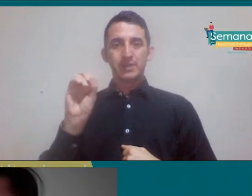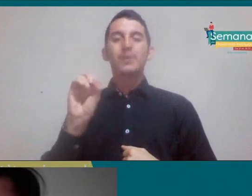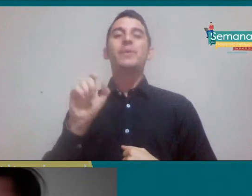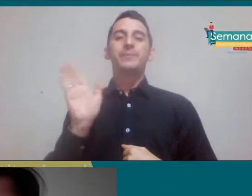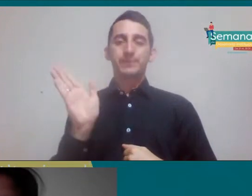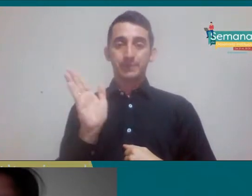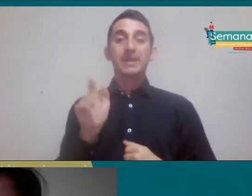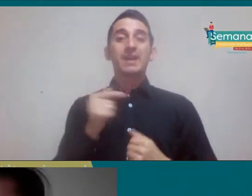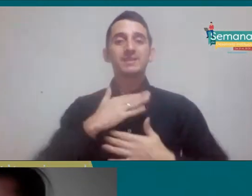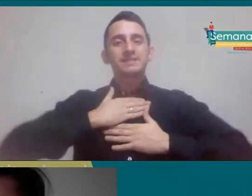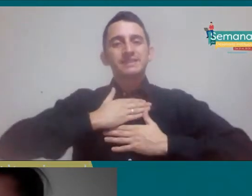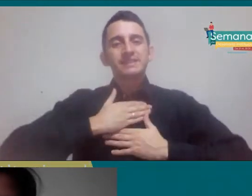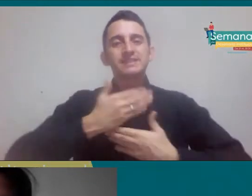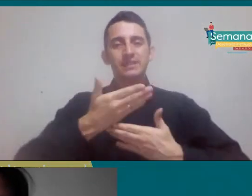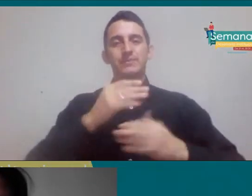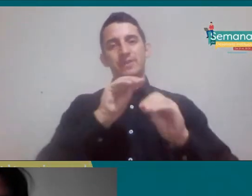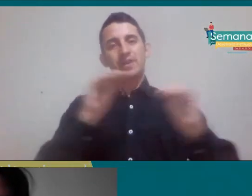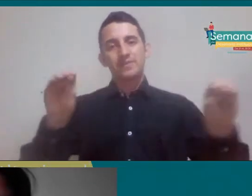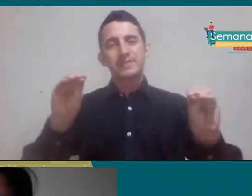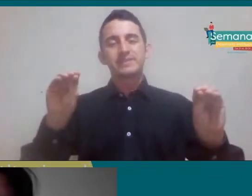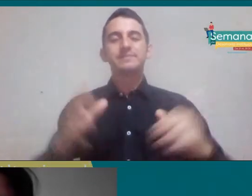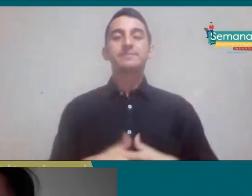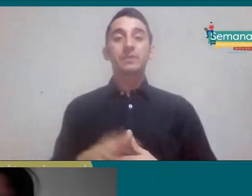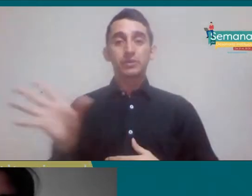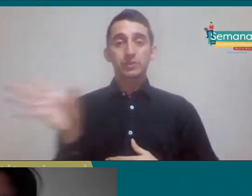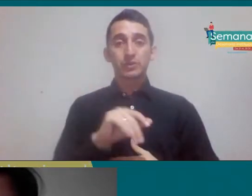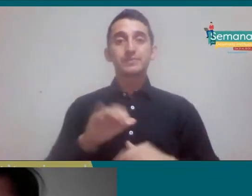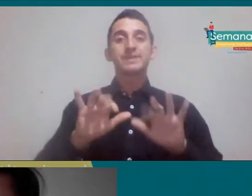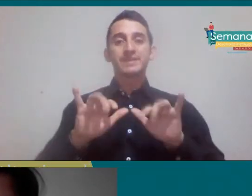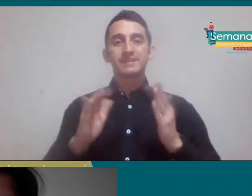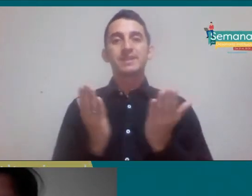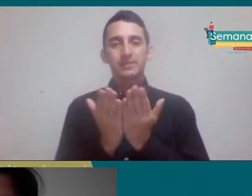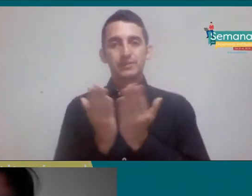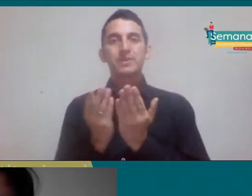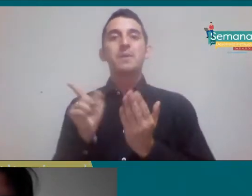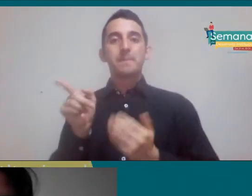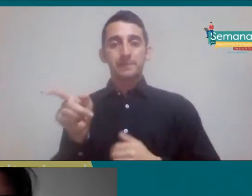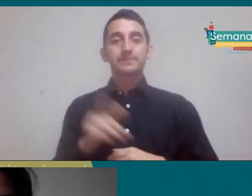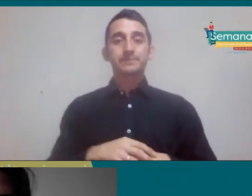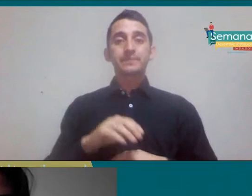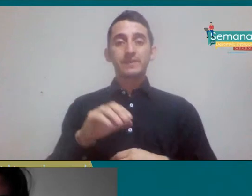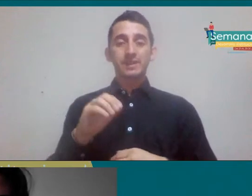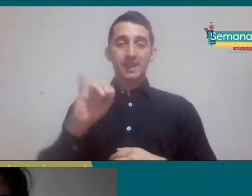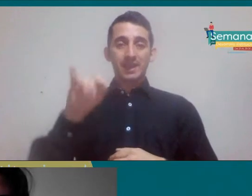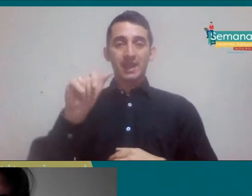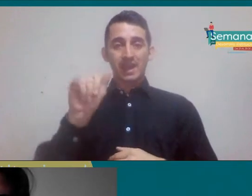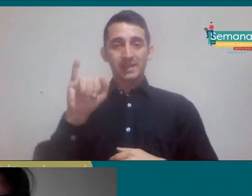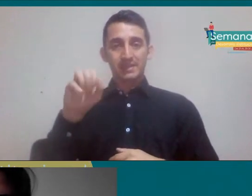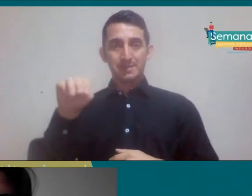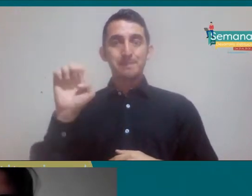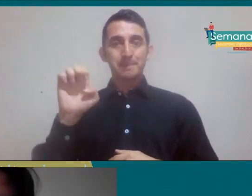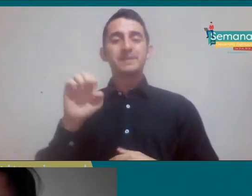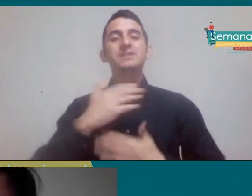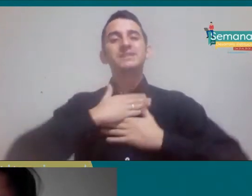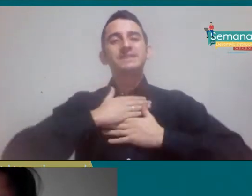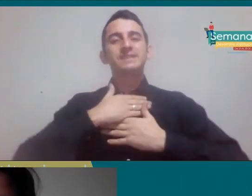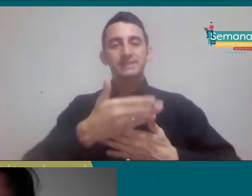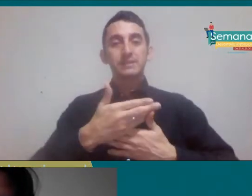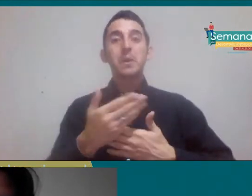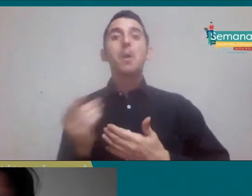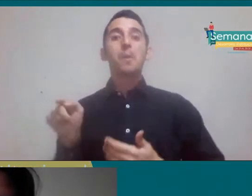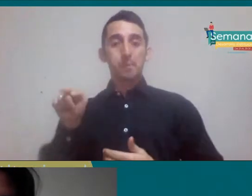envía un saludo caluroso y especial, y de nuestro secretario de Educación, el doctor Jaime Raúl Salamanca Torres, quien ha estado presente y